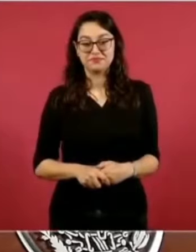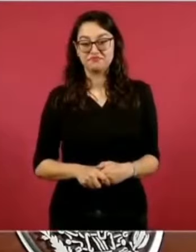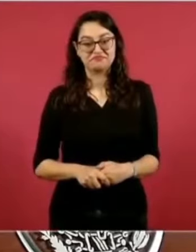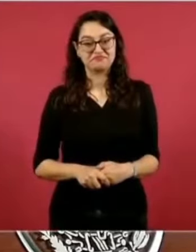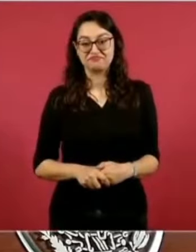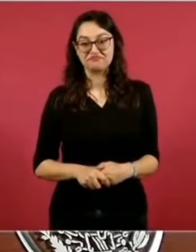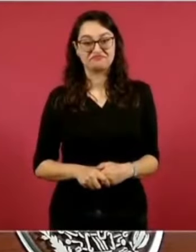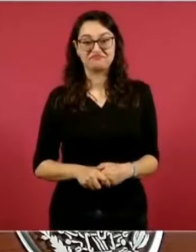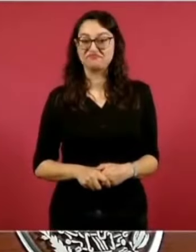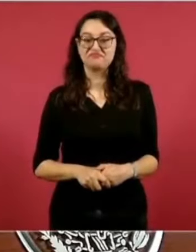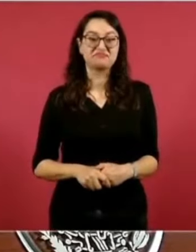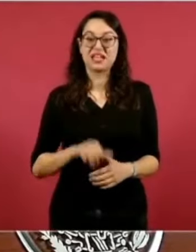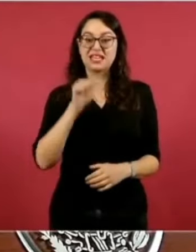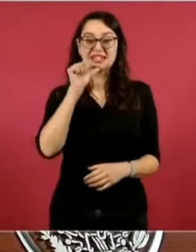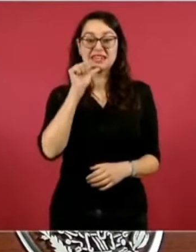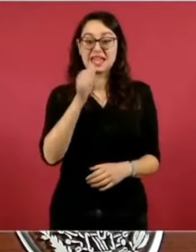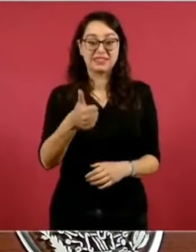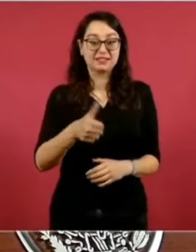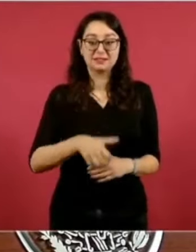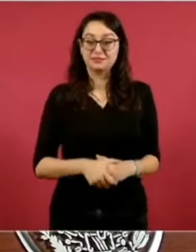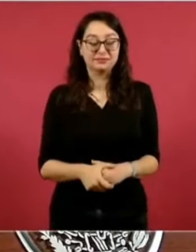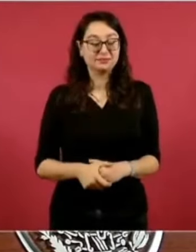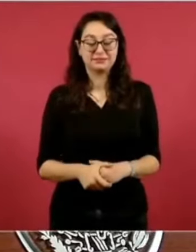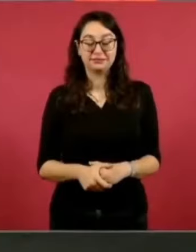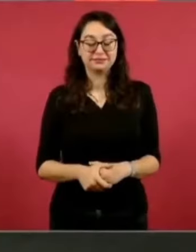nada de eso